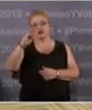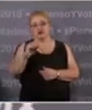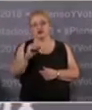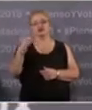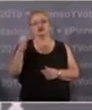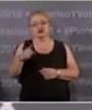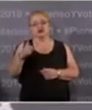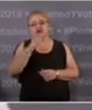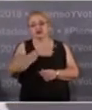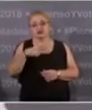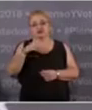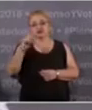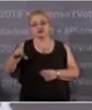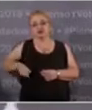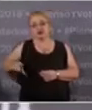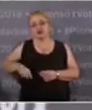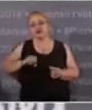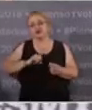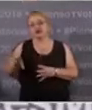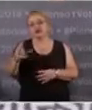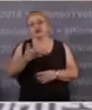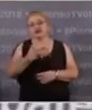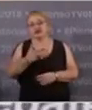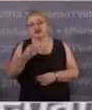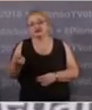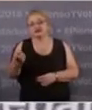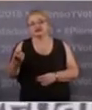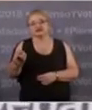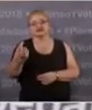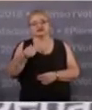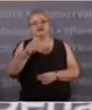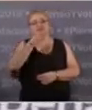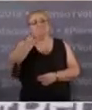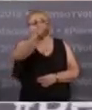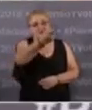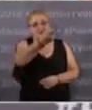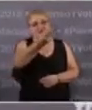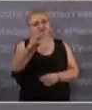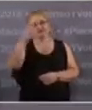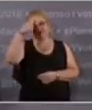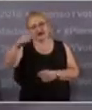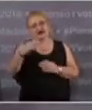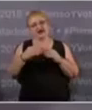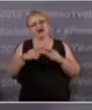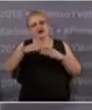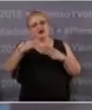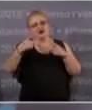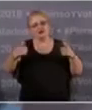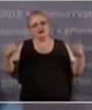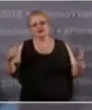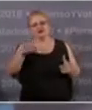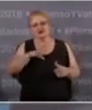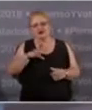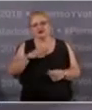gobernadores necesitan dejar de tener esta excusa para el incremento que ha habido en la delincuencia en todo el